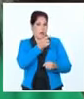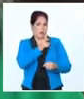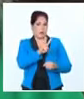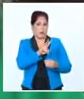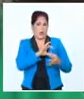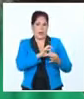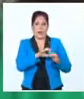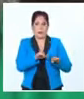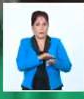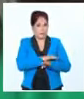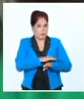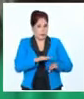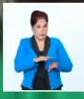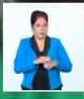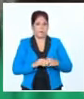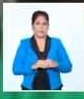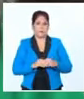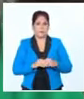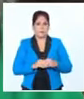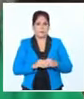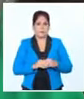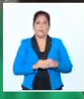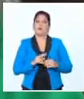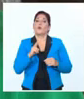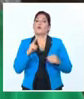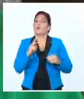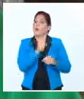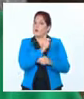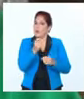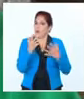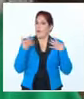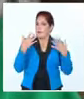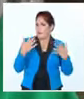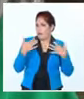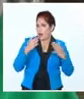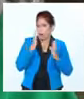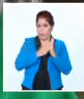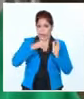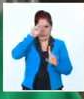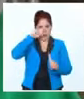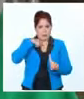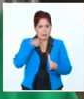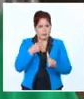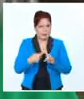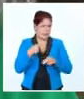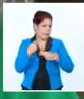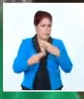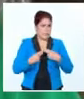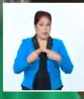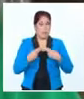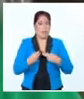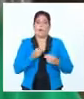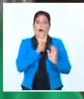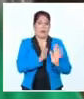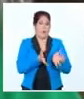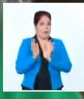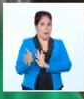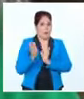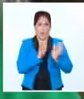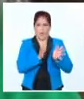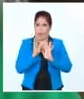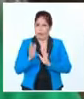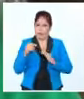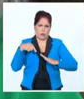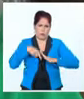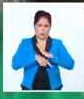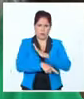12 grado en el mes de julio. Hubo cursos de verano como todos conocemos y durante el mes de septiembre hemos ideado refuerzos no solo con la atención de los